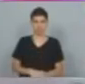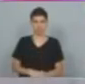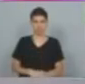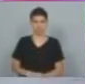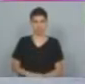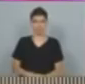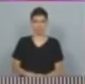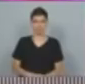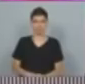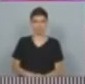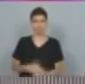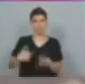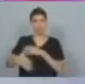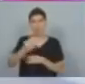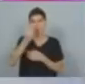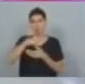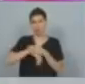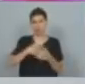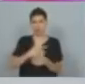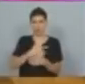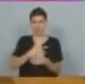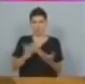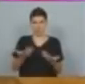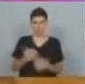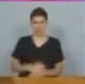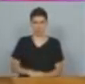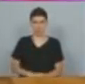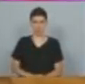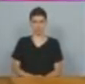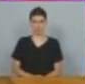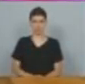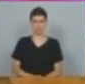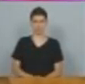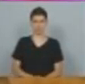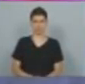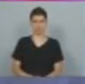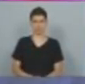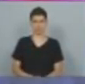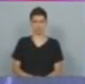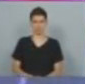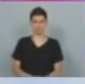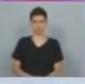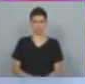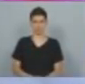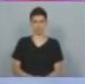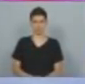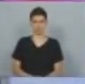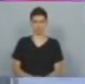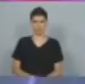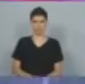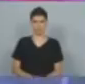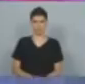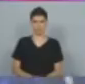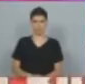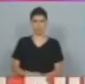Así te voy a comer el corazón a besos. ¿Querés que te mande una longaniza para que la pruebes? ¡A recorrer sin límites